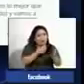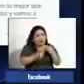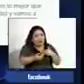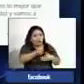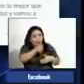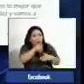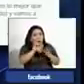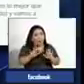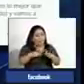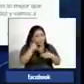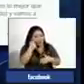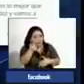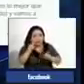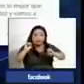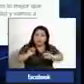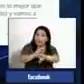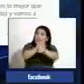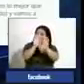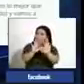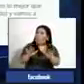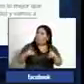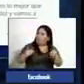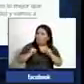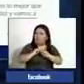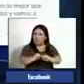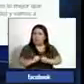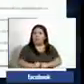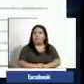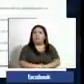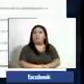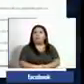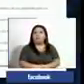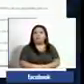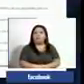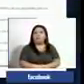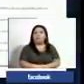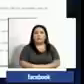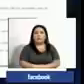a fin de aclarar lo sucedido.